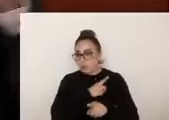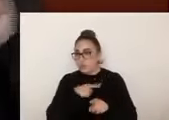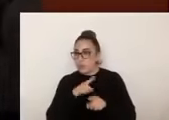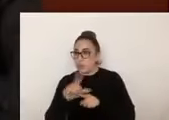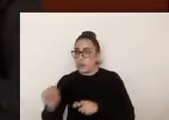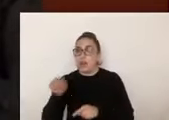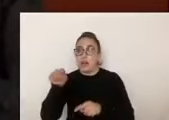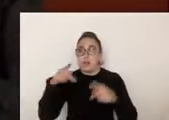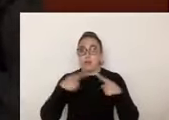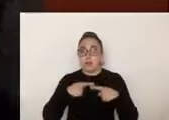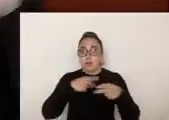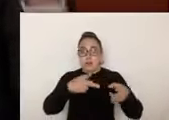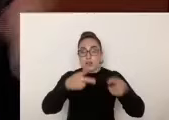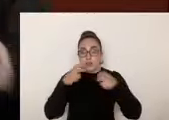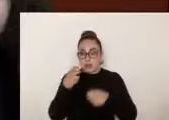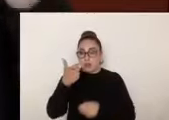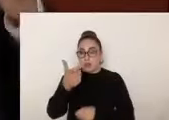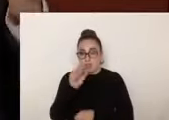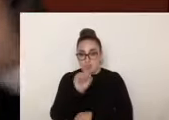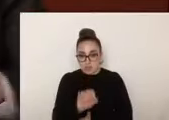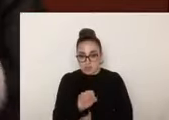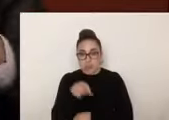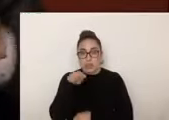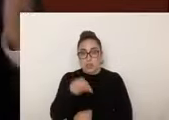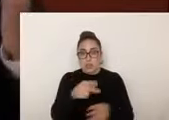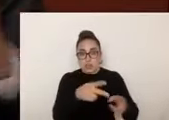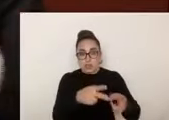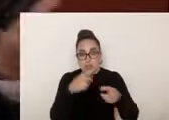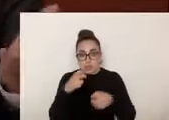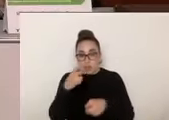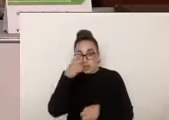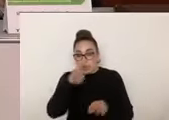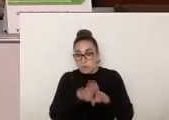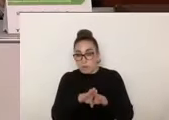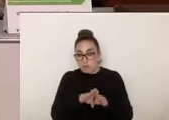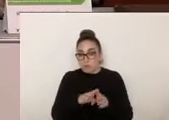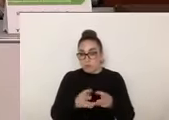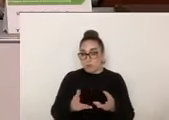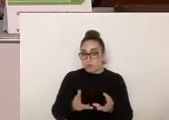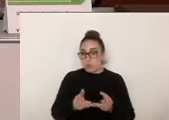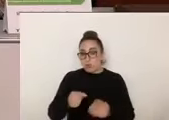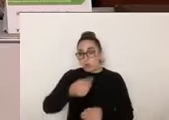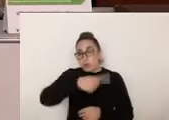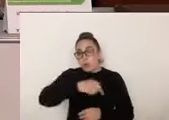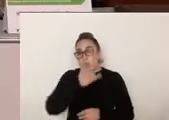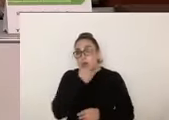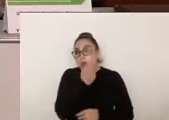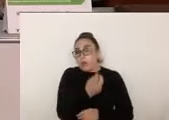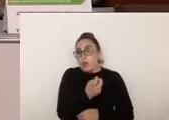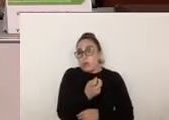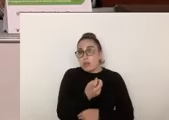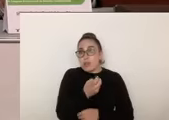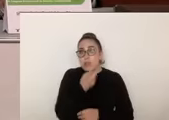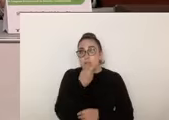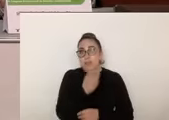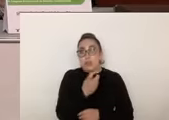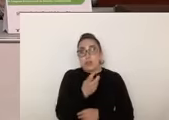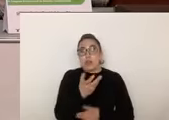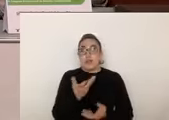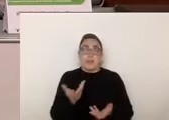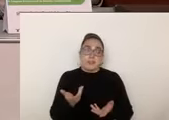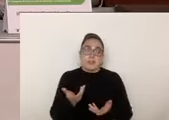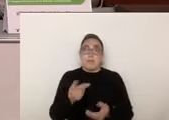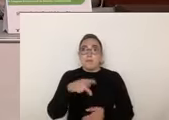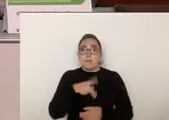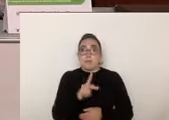delito de hurto? Sí. ¿Es el hurto famélico en el que no sé qué? No, ellos no tenían, o sea, es decir, el mínimo calórico lo tenían. Pero está en